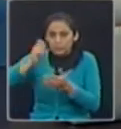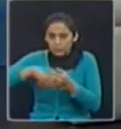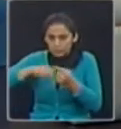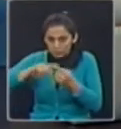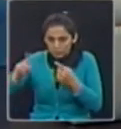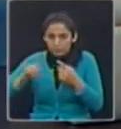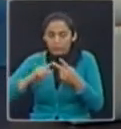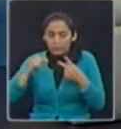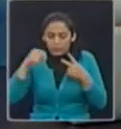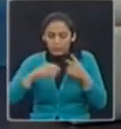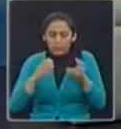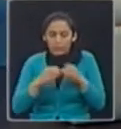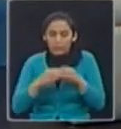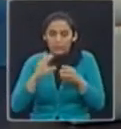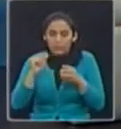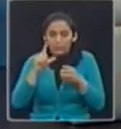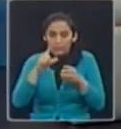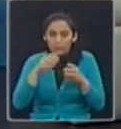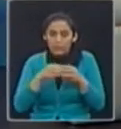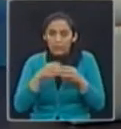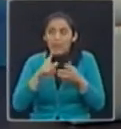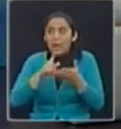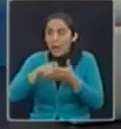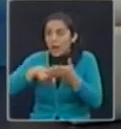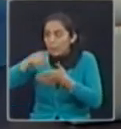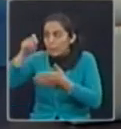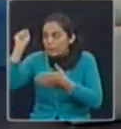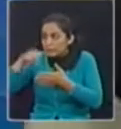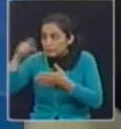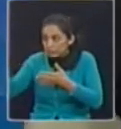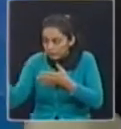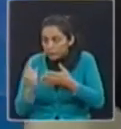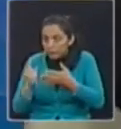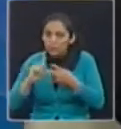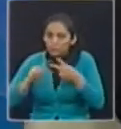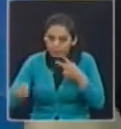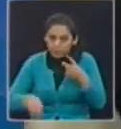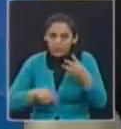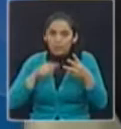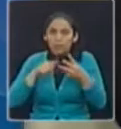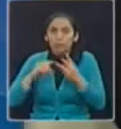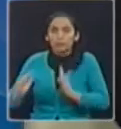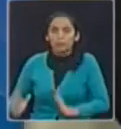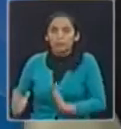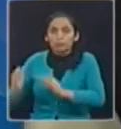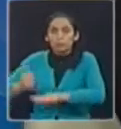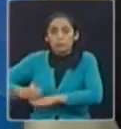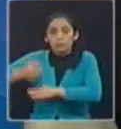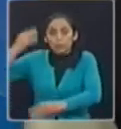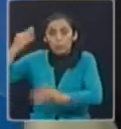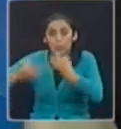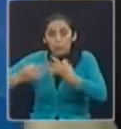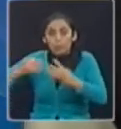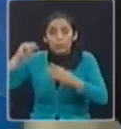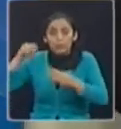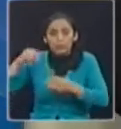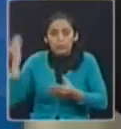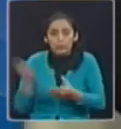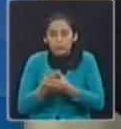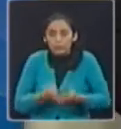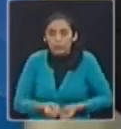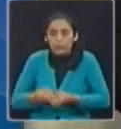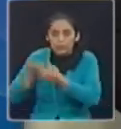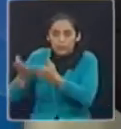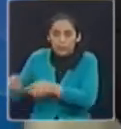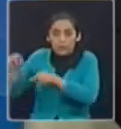del CAL de 7 miembros, 5 son de Alianza País. Luego, el proceso tendría que ir a la Corte Constitucional. En la Corte Constitucional, de